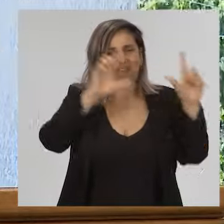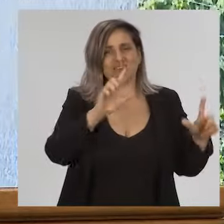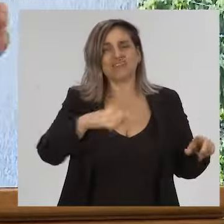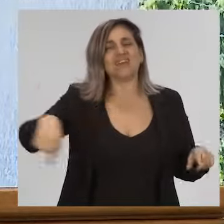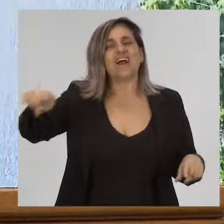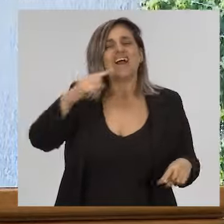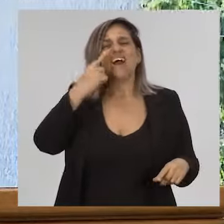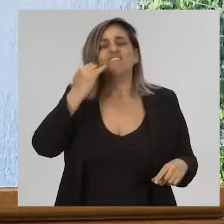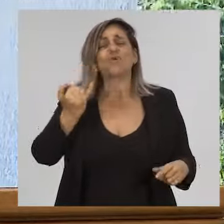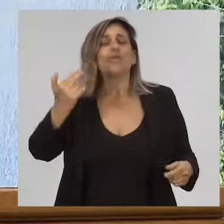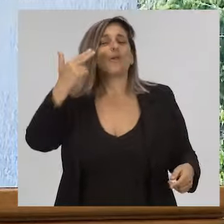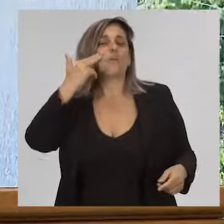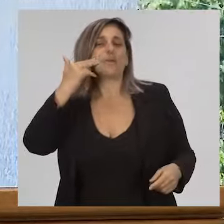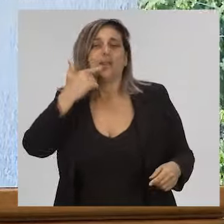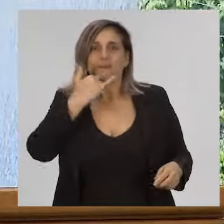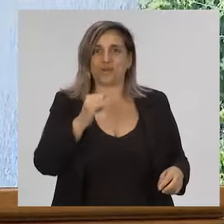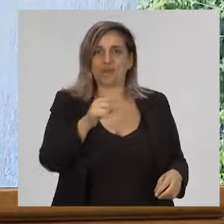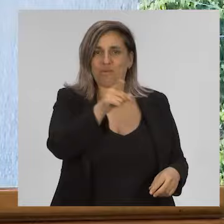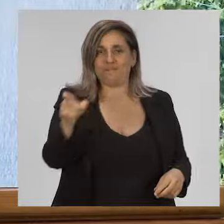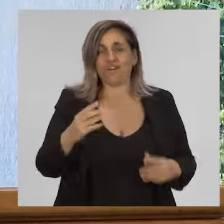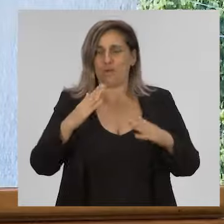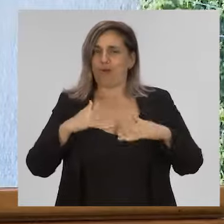pasado. ¿Vieron cuando tenemos un problema?